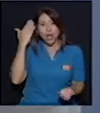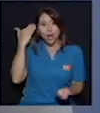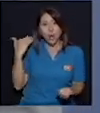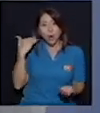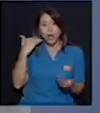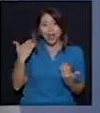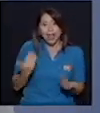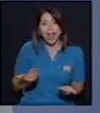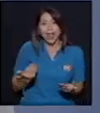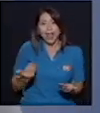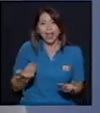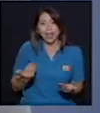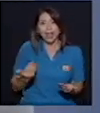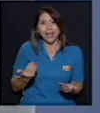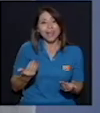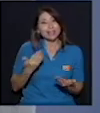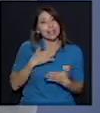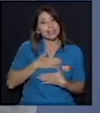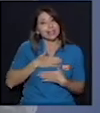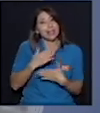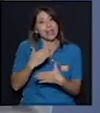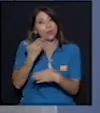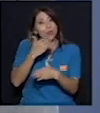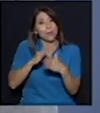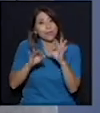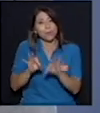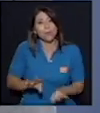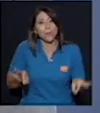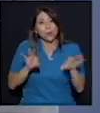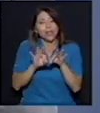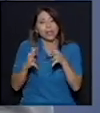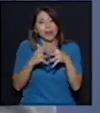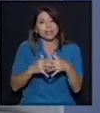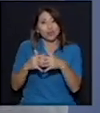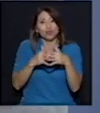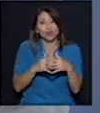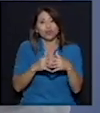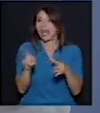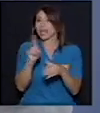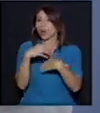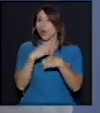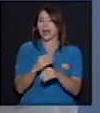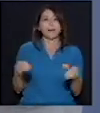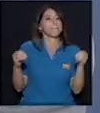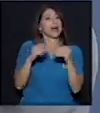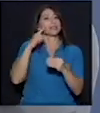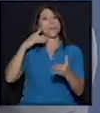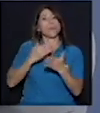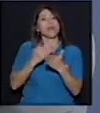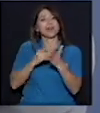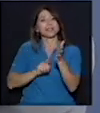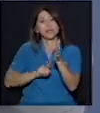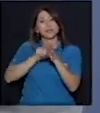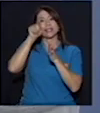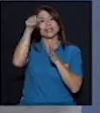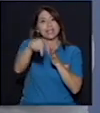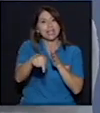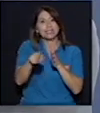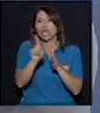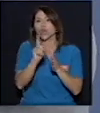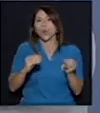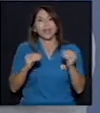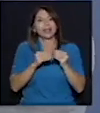definitivamente una parte muy importante para los Estados Unidos, que no haga más pruebas, que no haga más pruebas de misiles, que no ponga más nerviosos sus aliados,